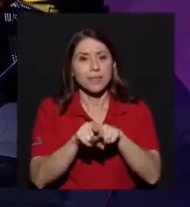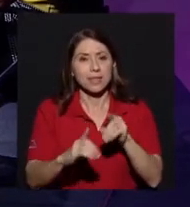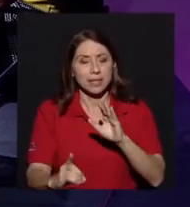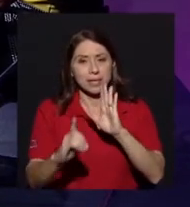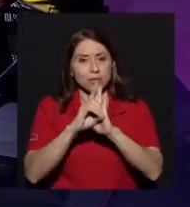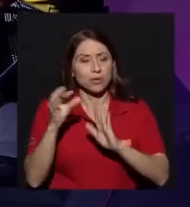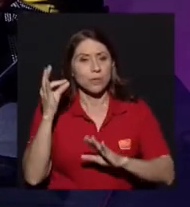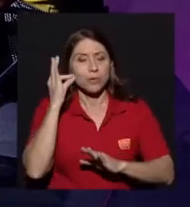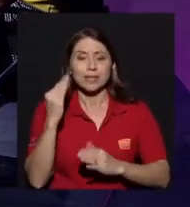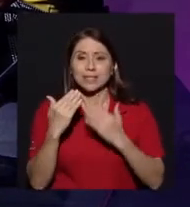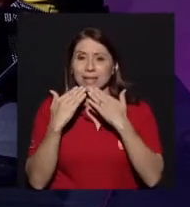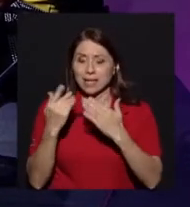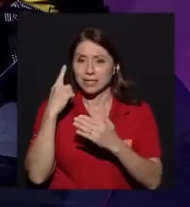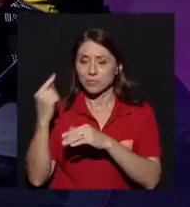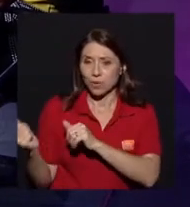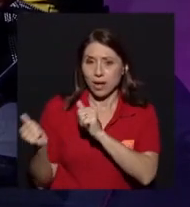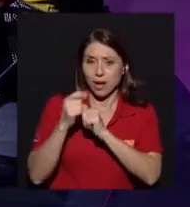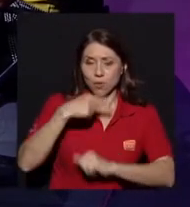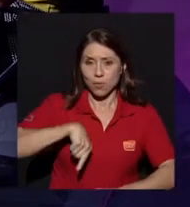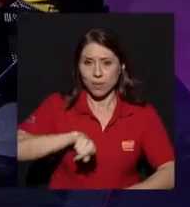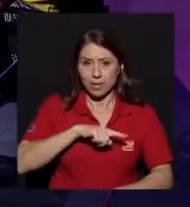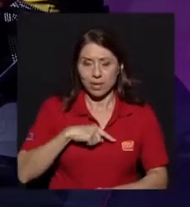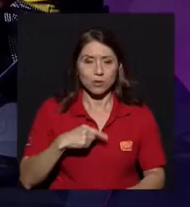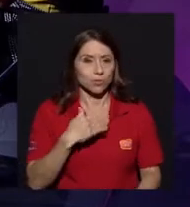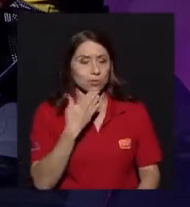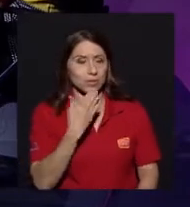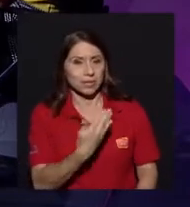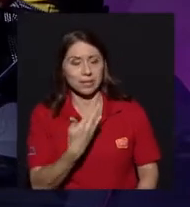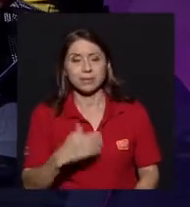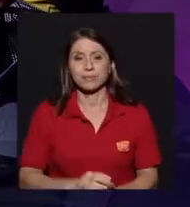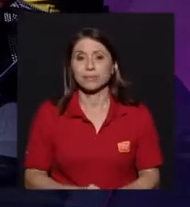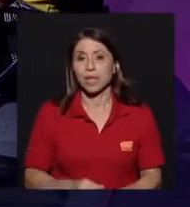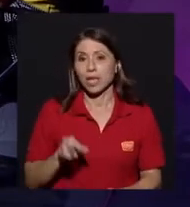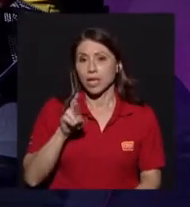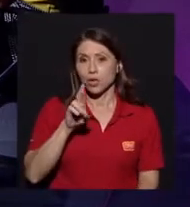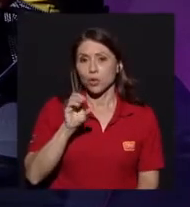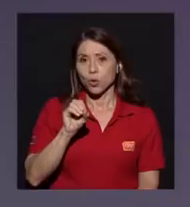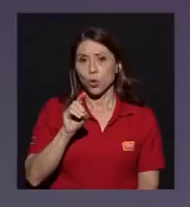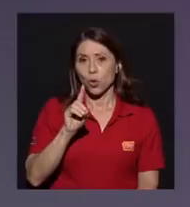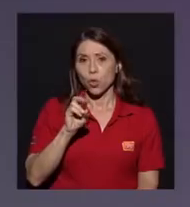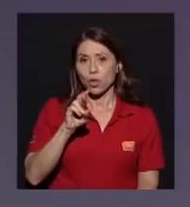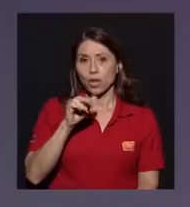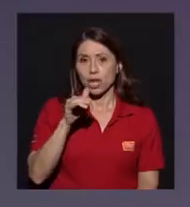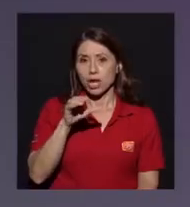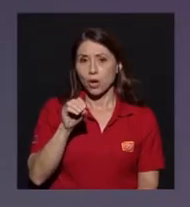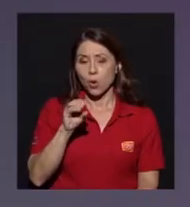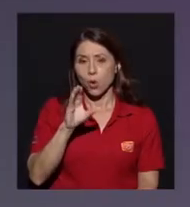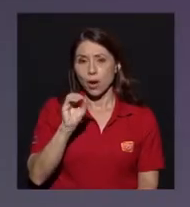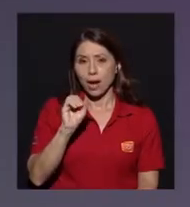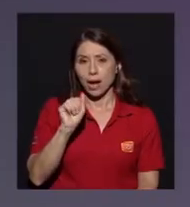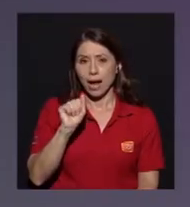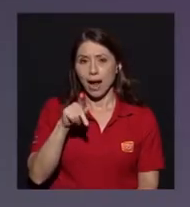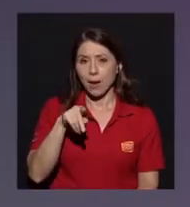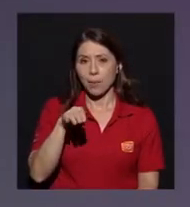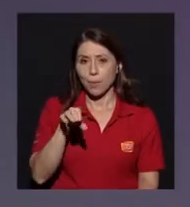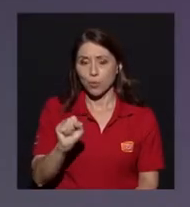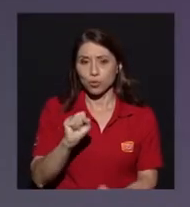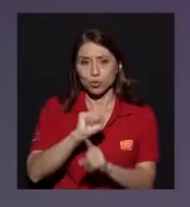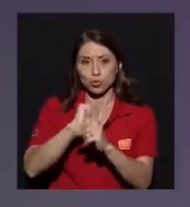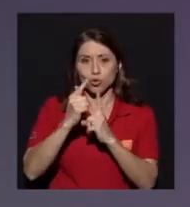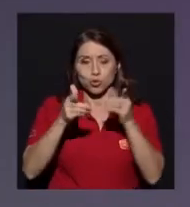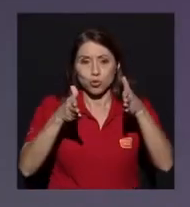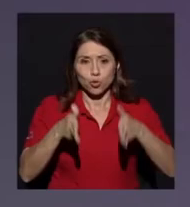gracias margaritas por acompañarnos es muchas gracias ha instruido a nuestro programa y rodrigo campos quien es sociólogo máster en educación